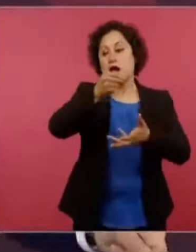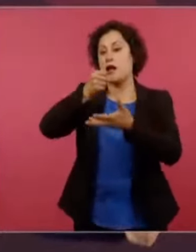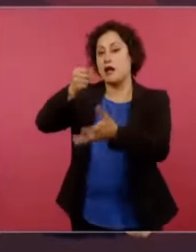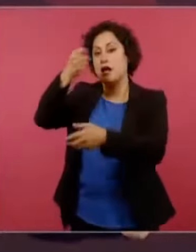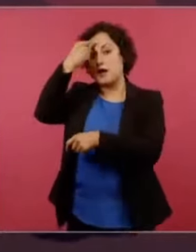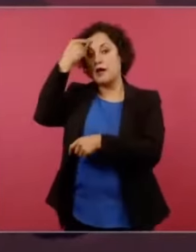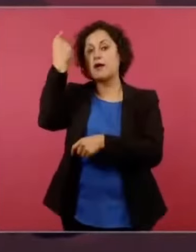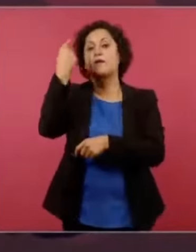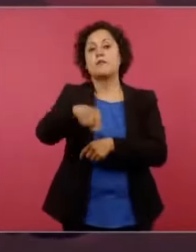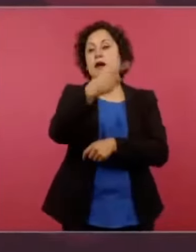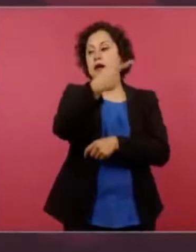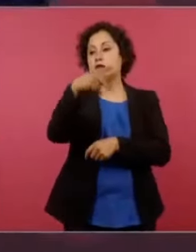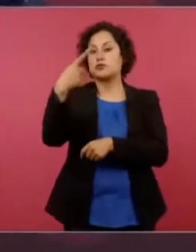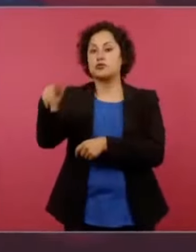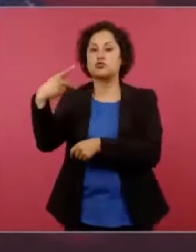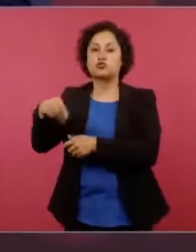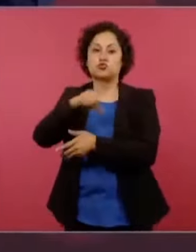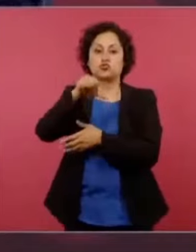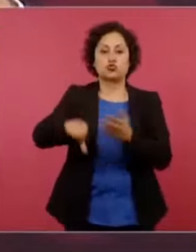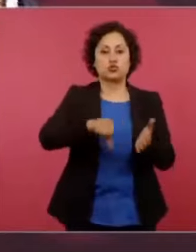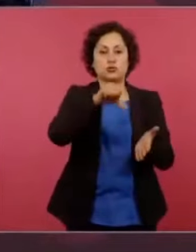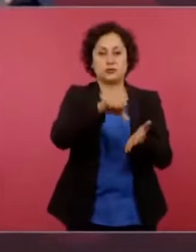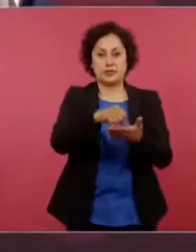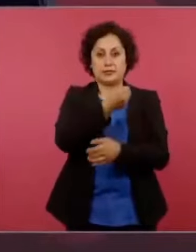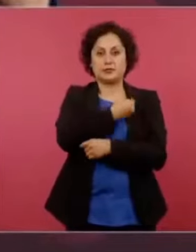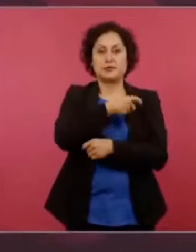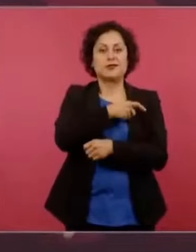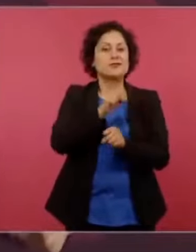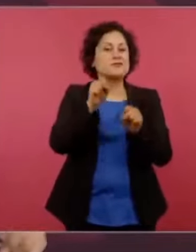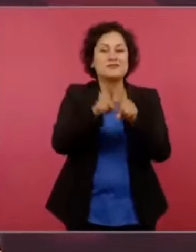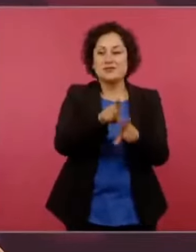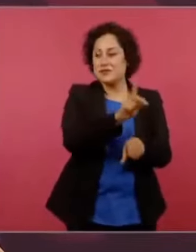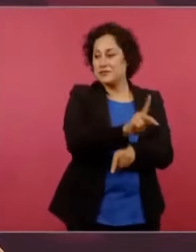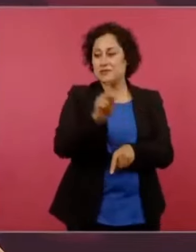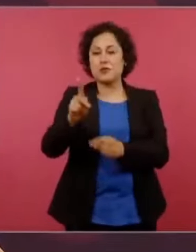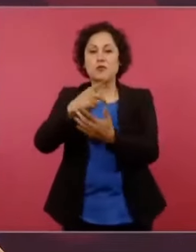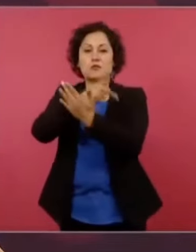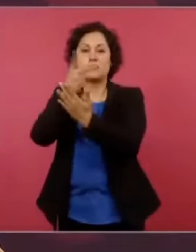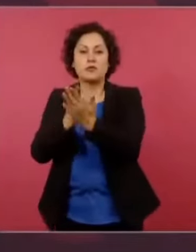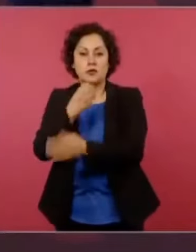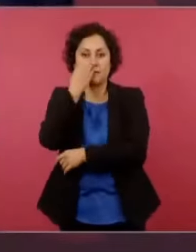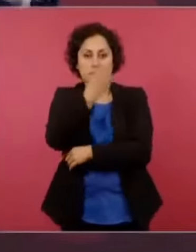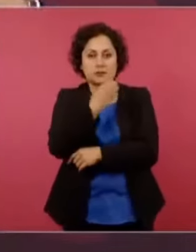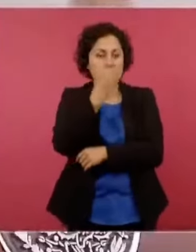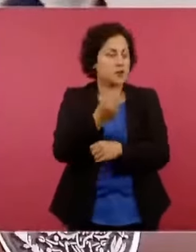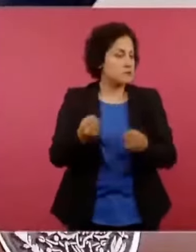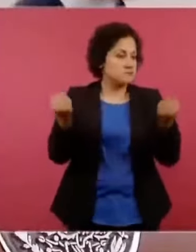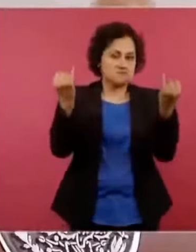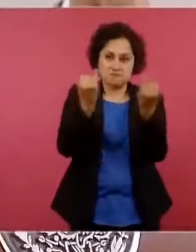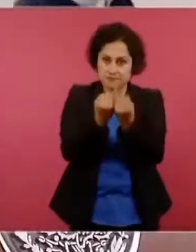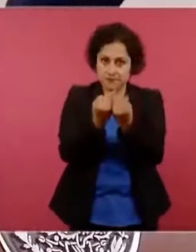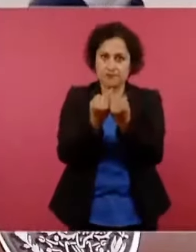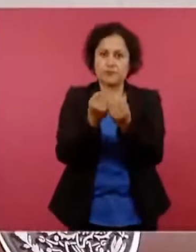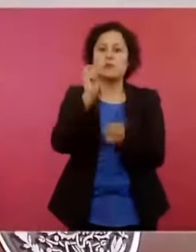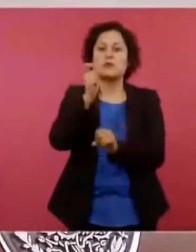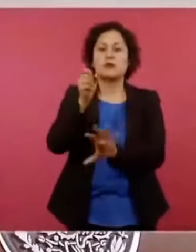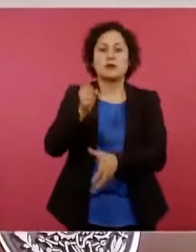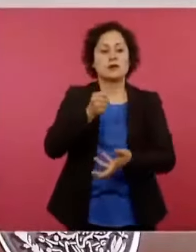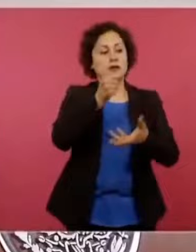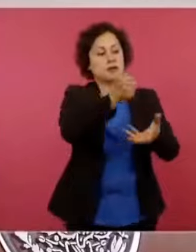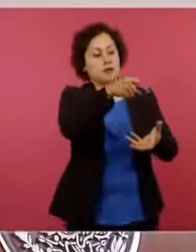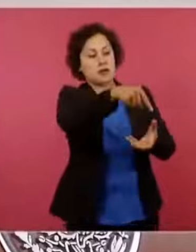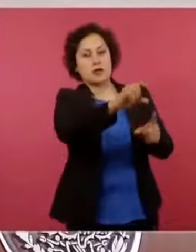clínicas, como el programa La Escuela es Nuestra, se le va a entregar a los